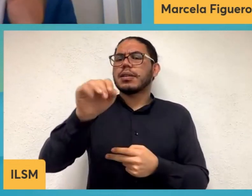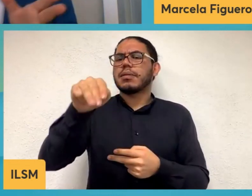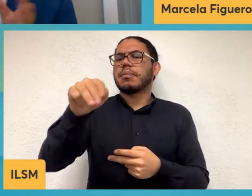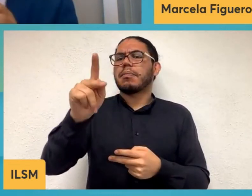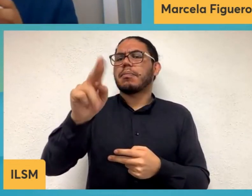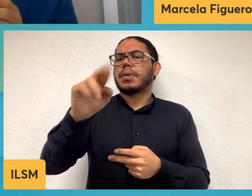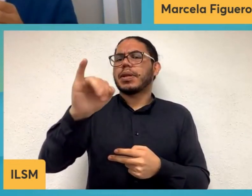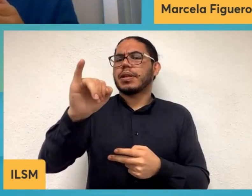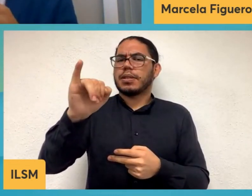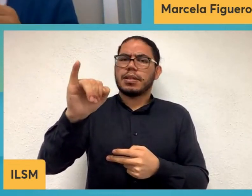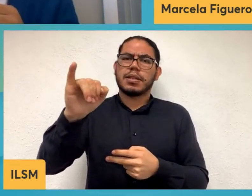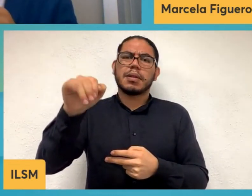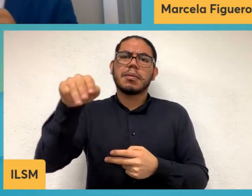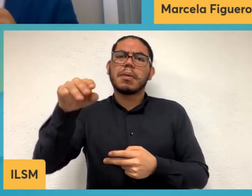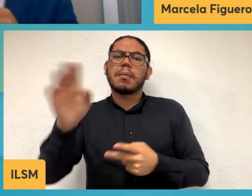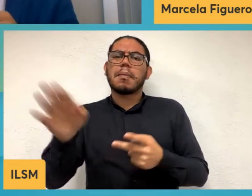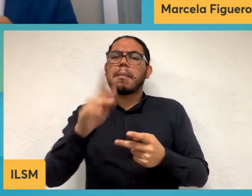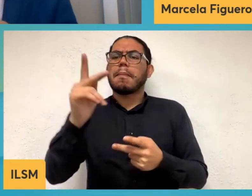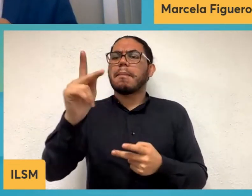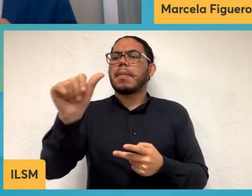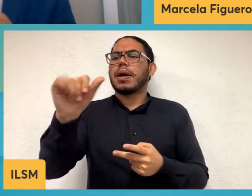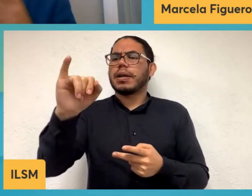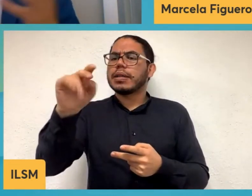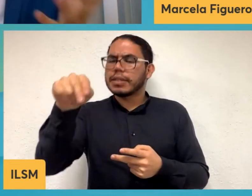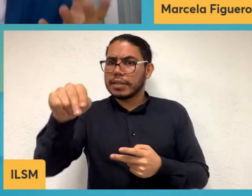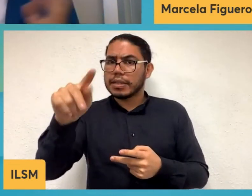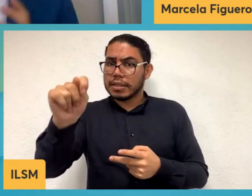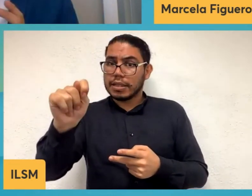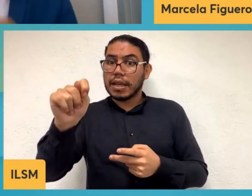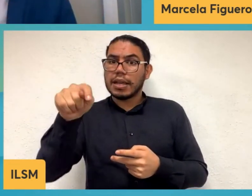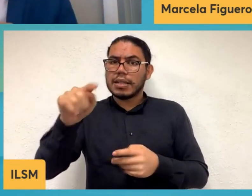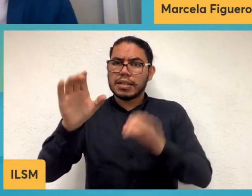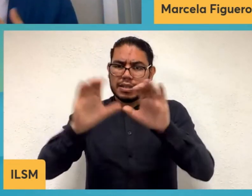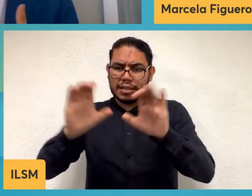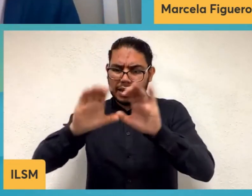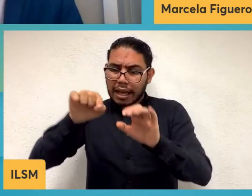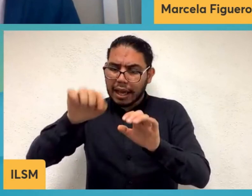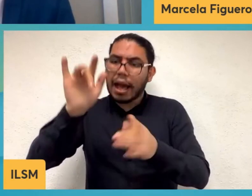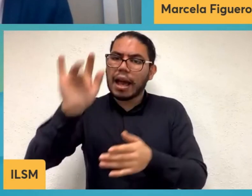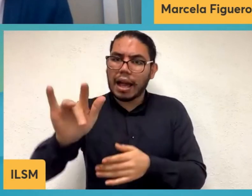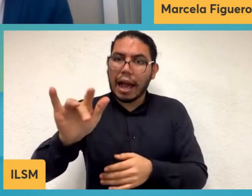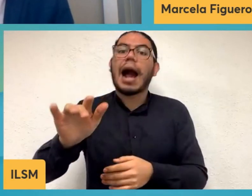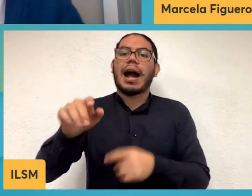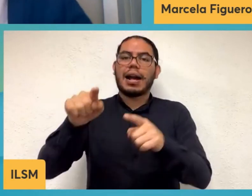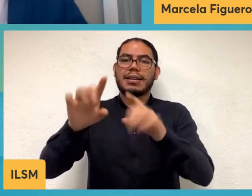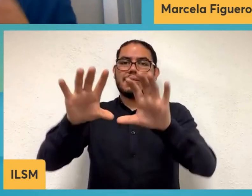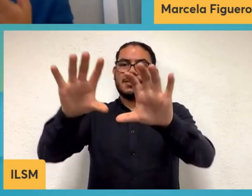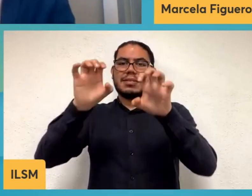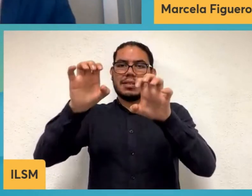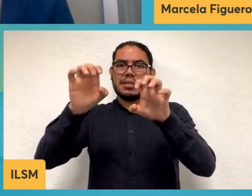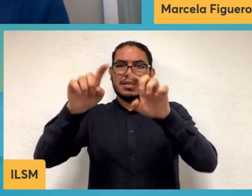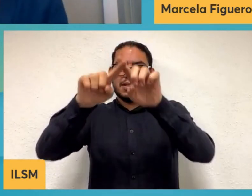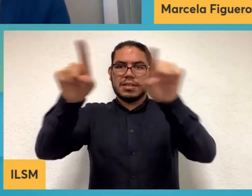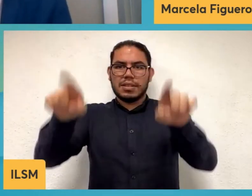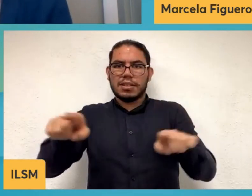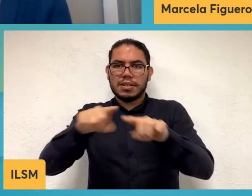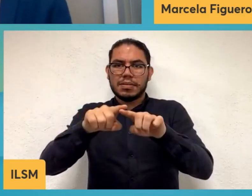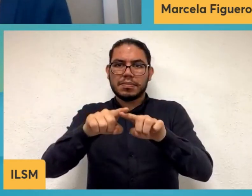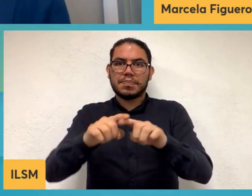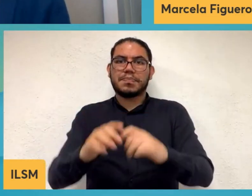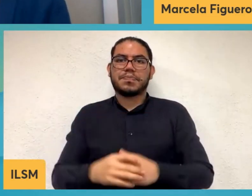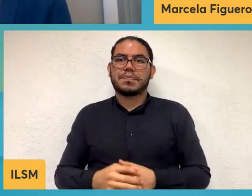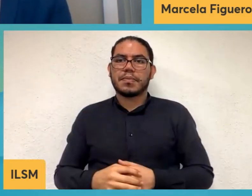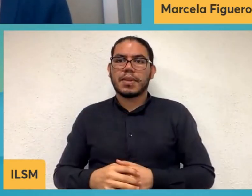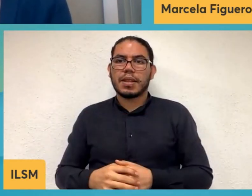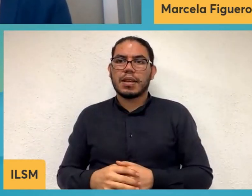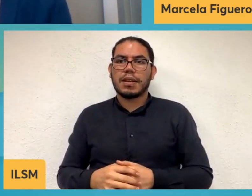o print. Y es así como se captura la pantalla, pero es un screenshot. Igual lo de... Sí.